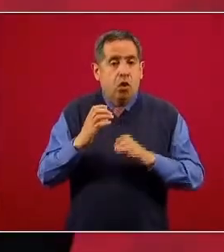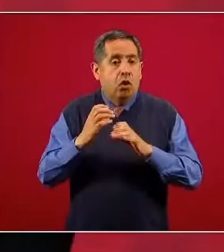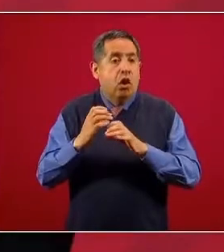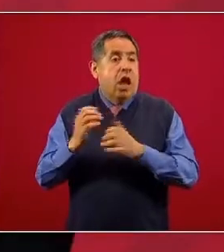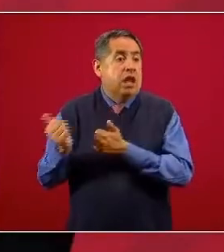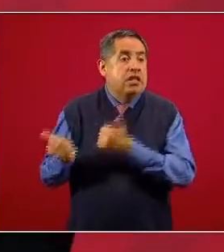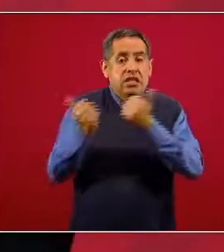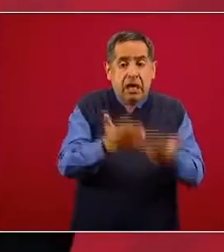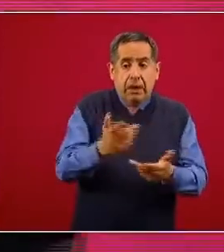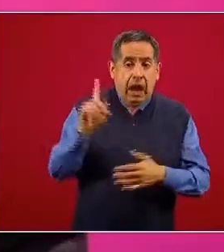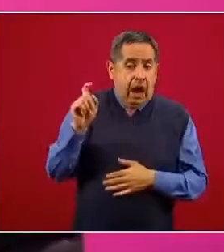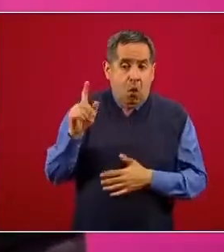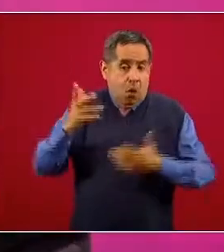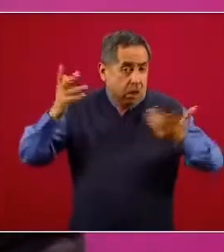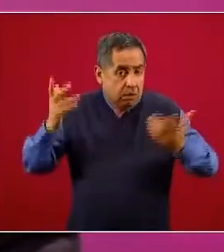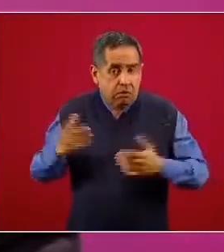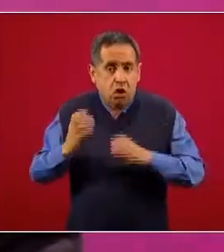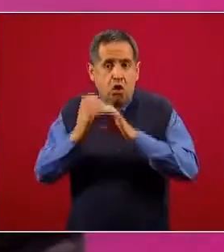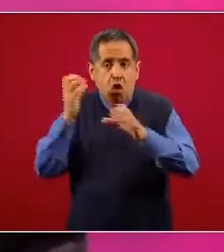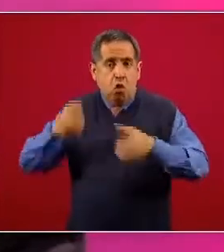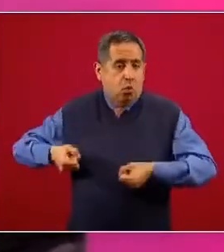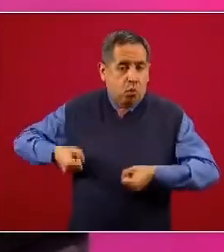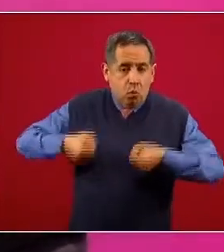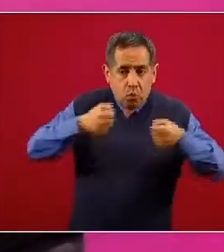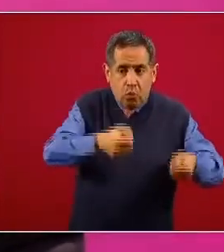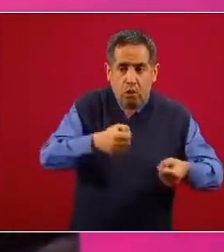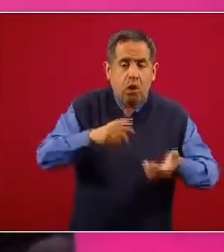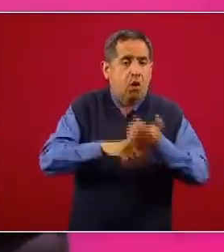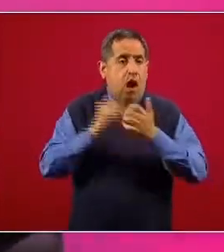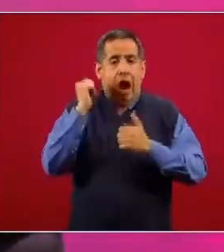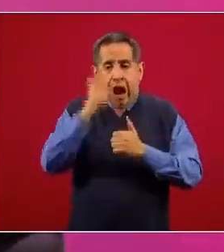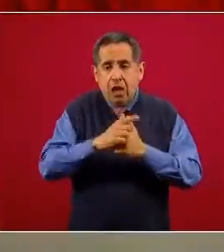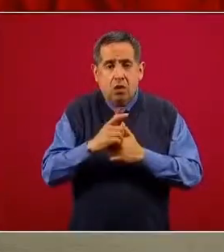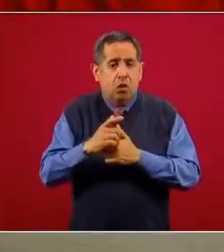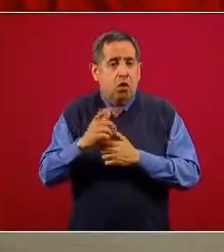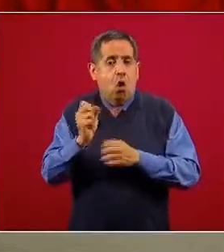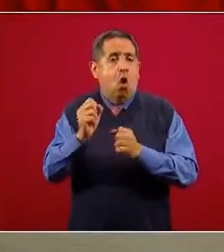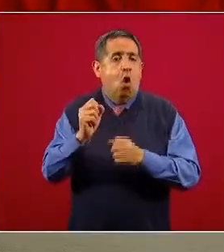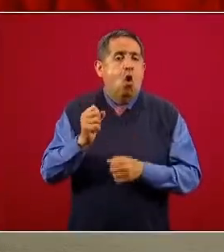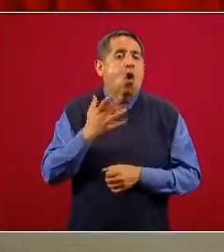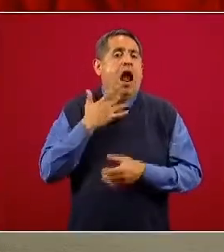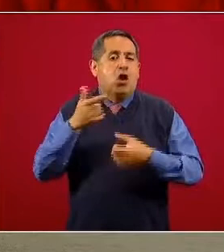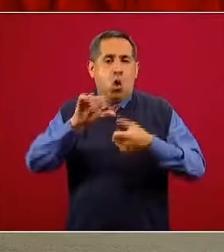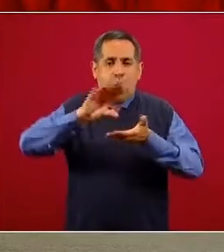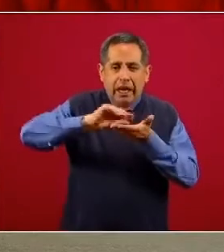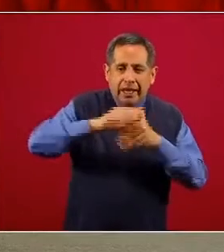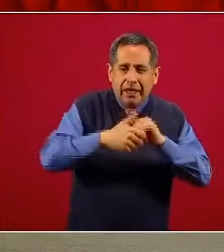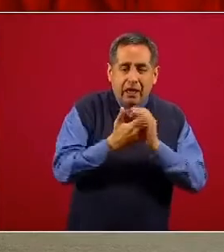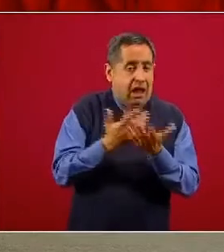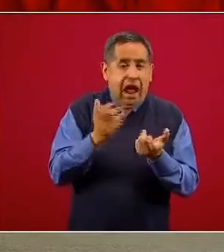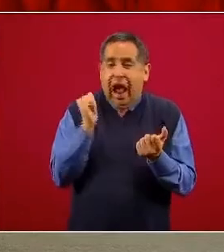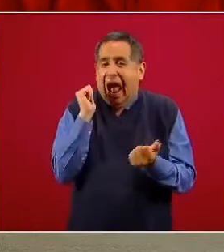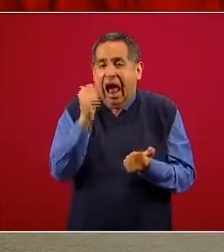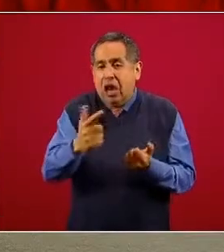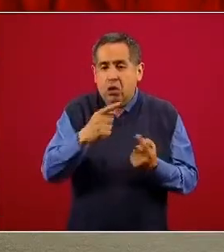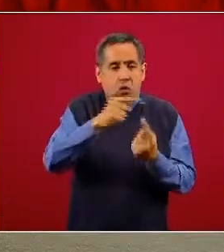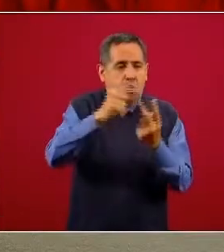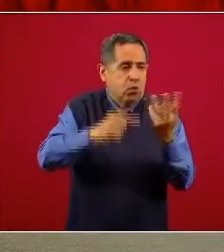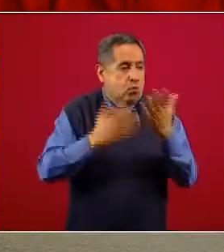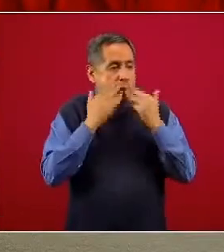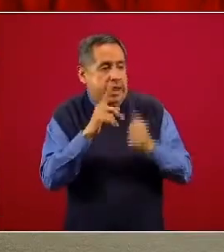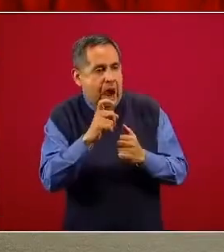de agua mediante bidones y donde no dar una provisión de alcohol gel, etcétera. Son mecanismos de